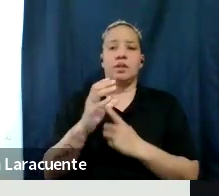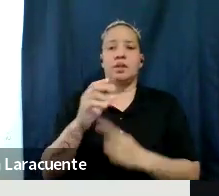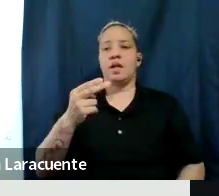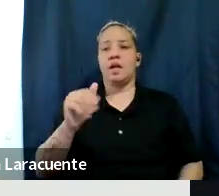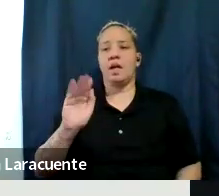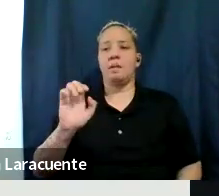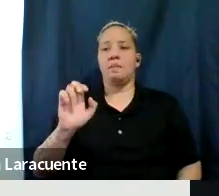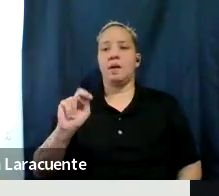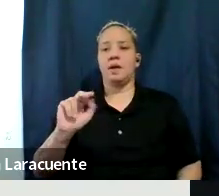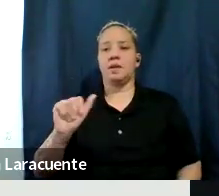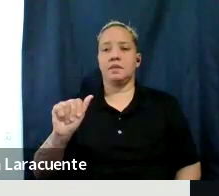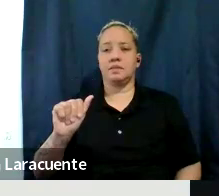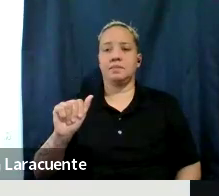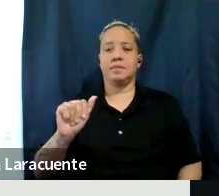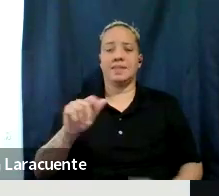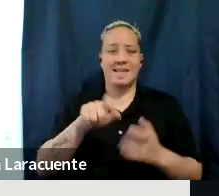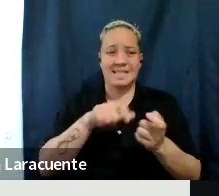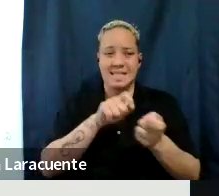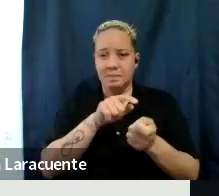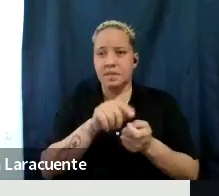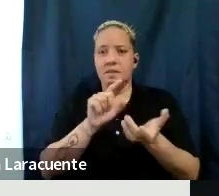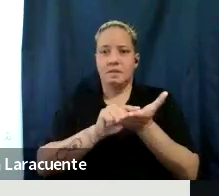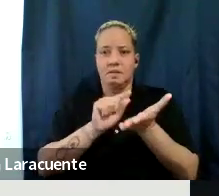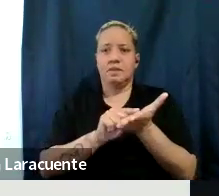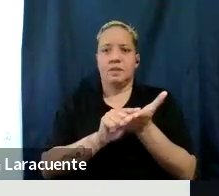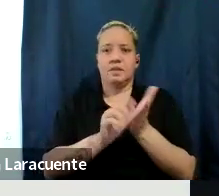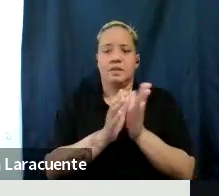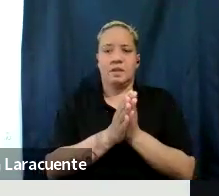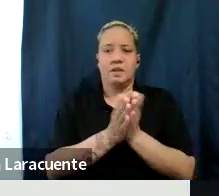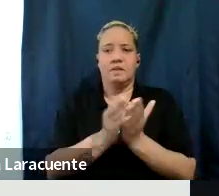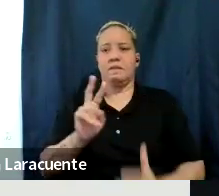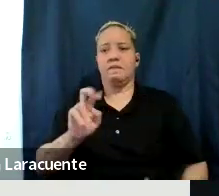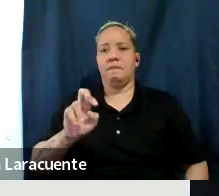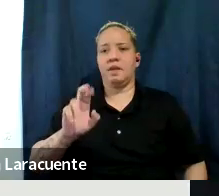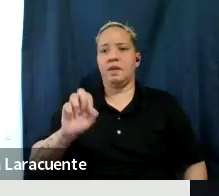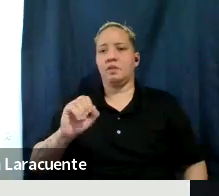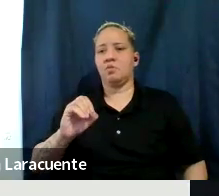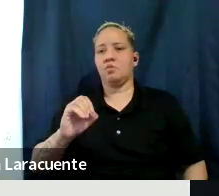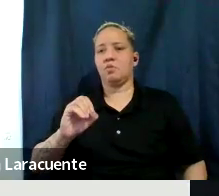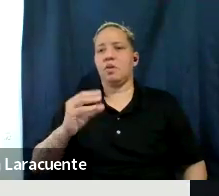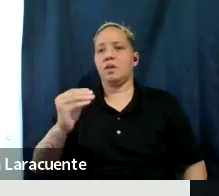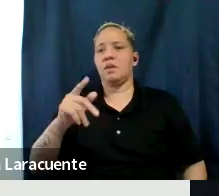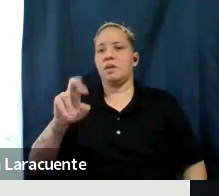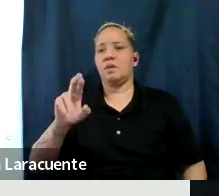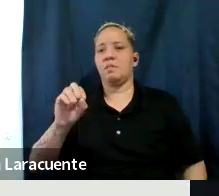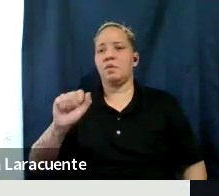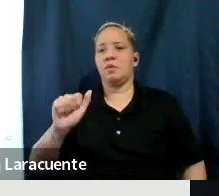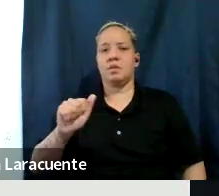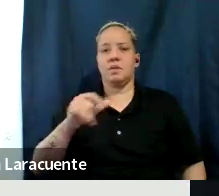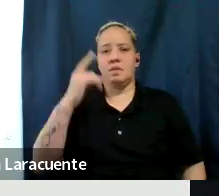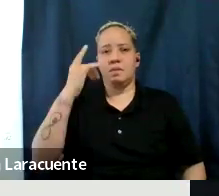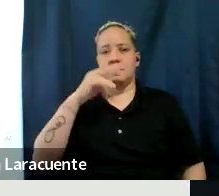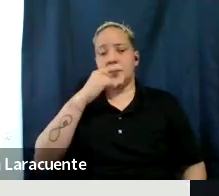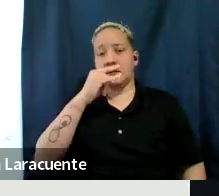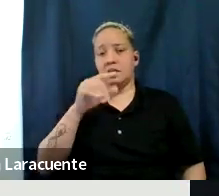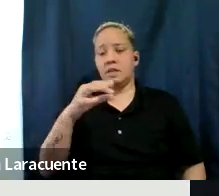es donde se va a imprimir este libro de verso y prosa para niños en el año